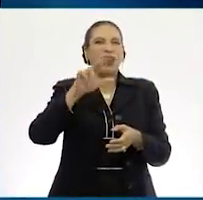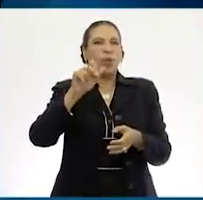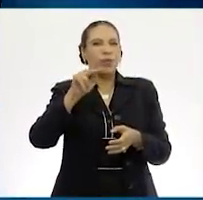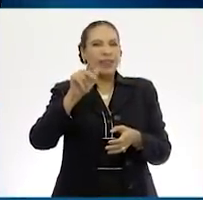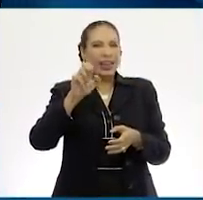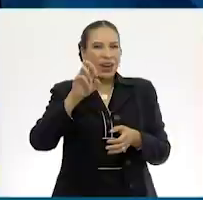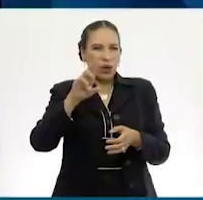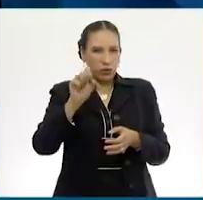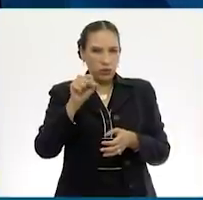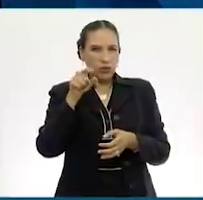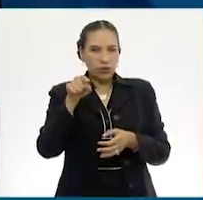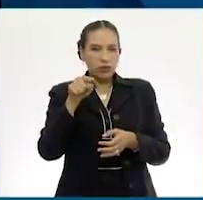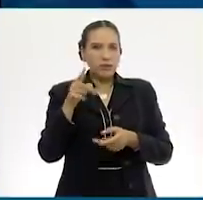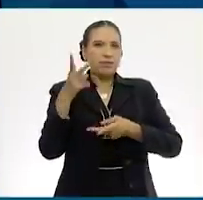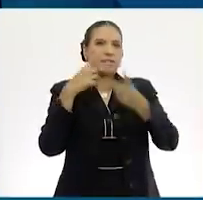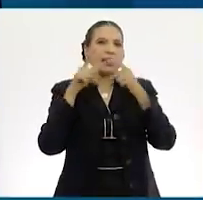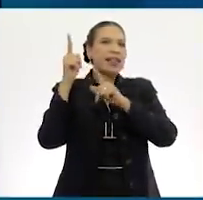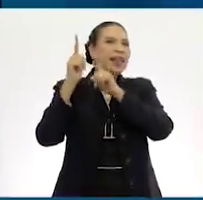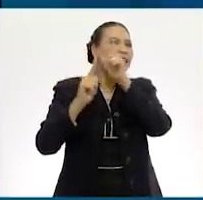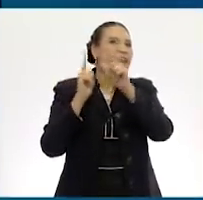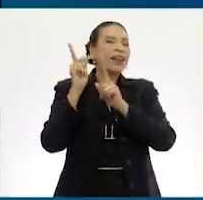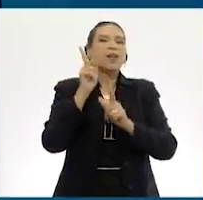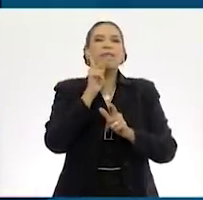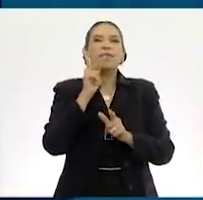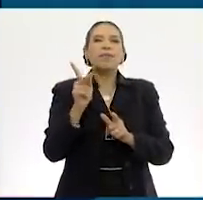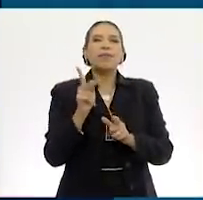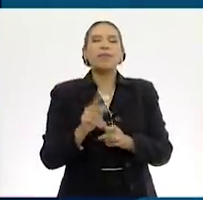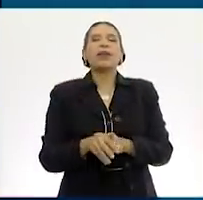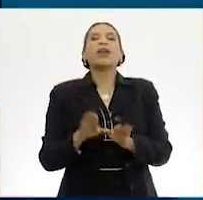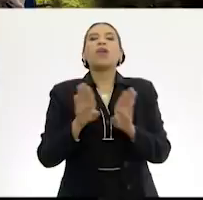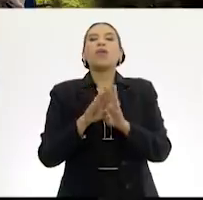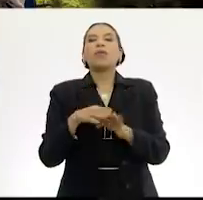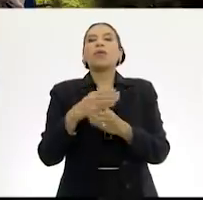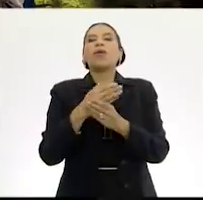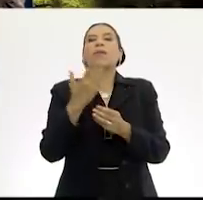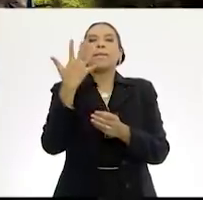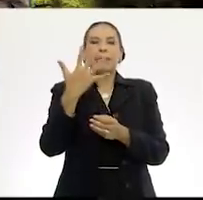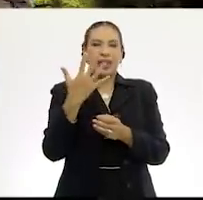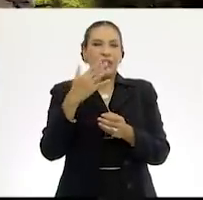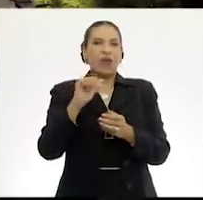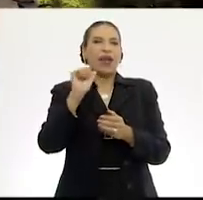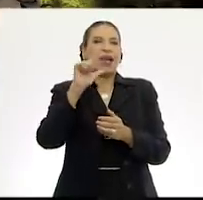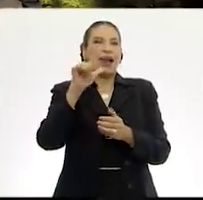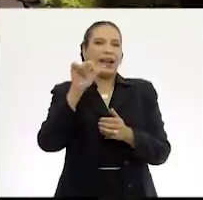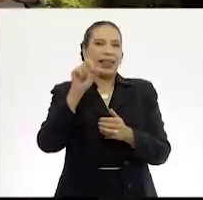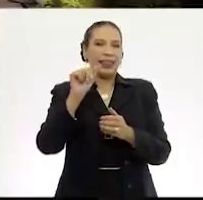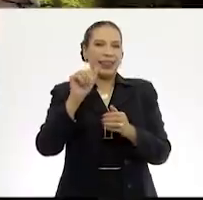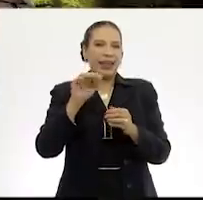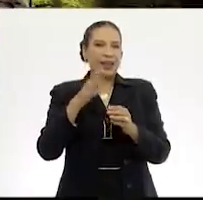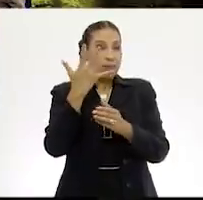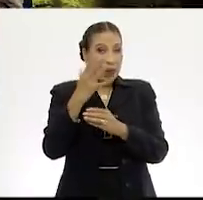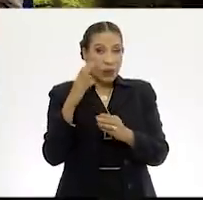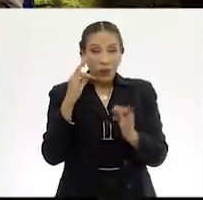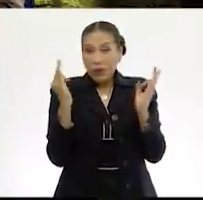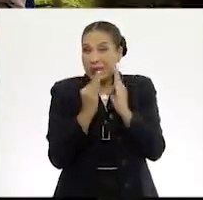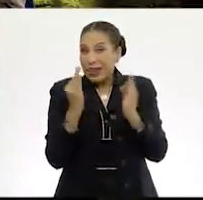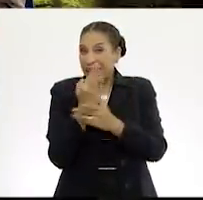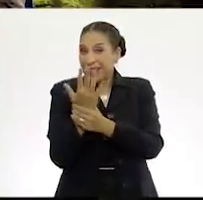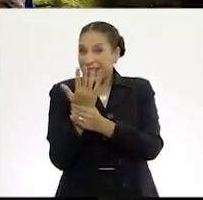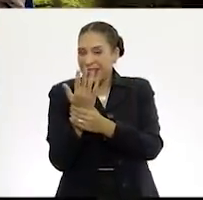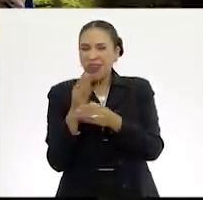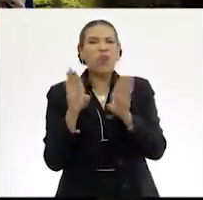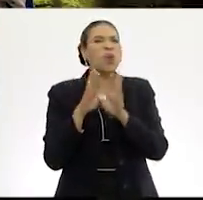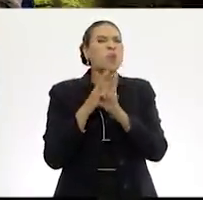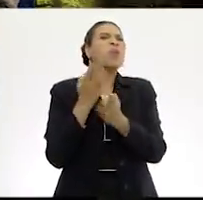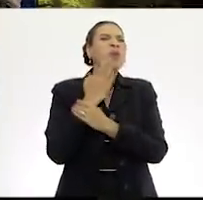los quirópteros vienen del griego y significa mano alada. Ah, ¿cómo? ¿Mano helada? ¿O